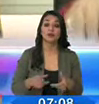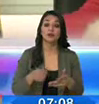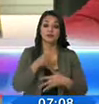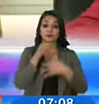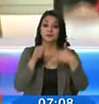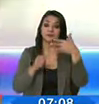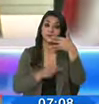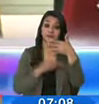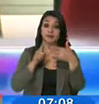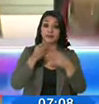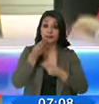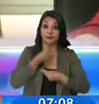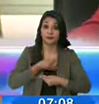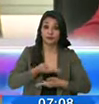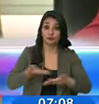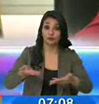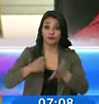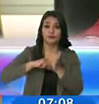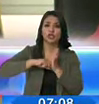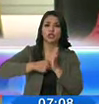fundamentos de